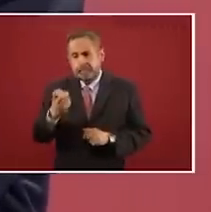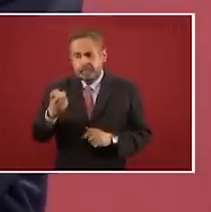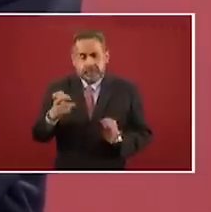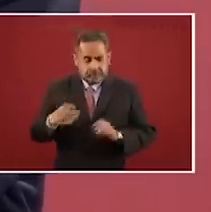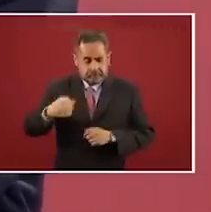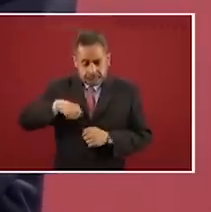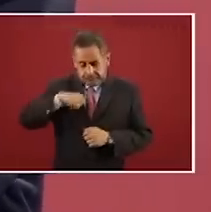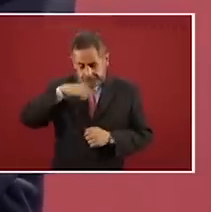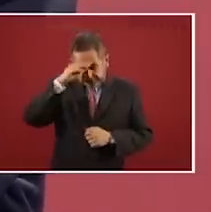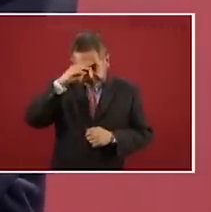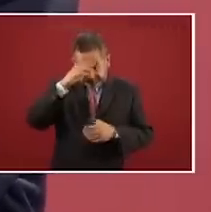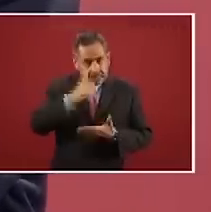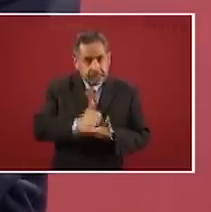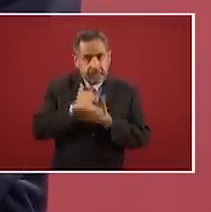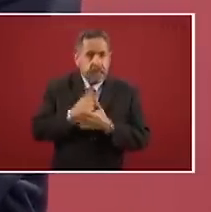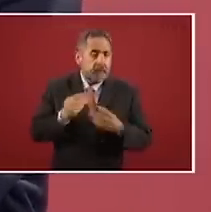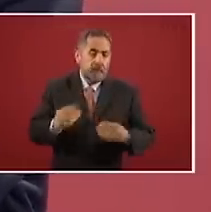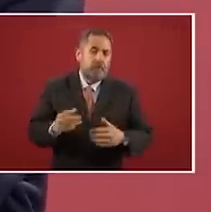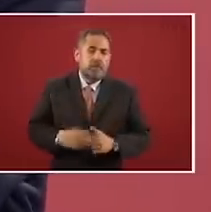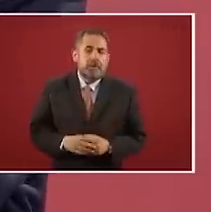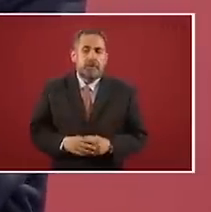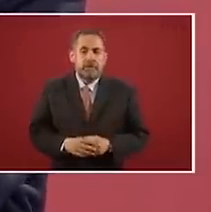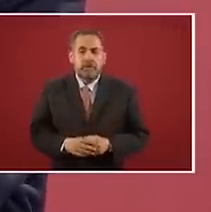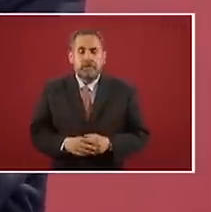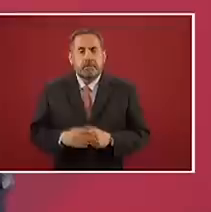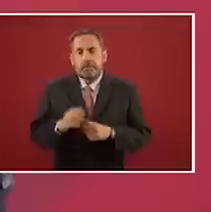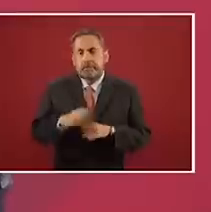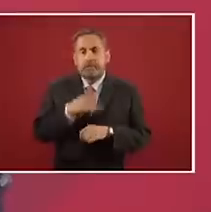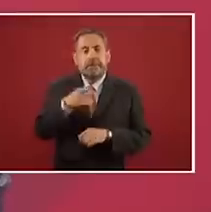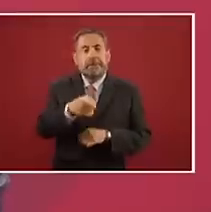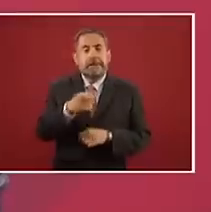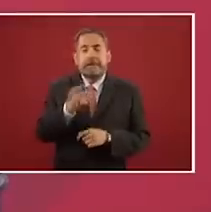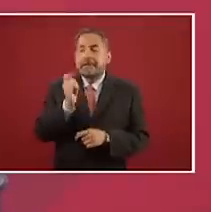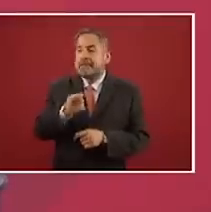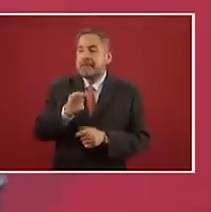nos ayuda mucho porque es seguridad,